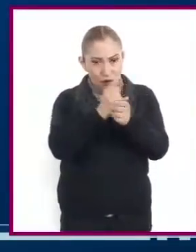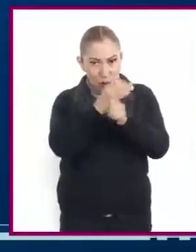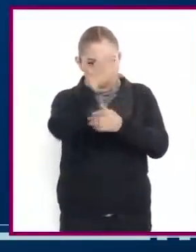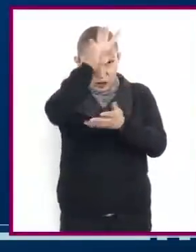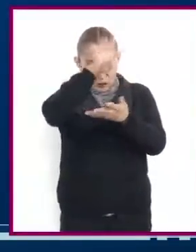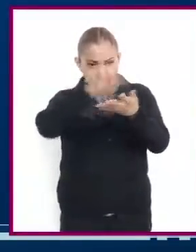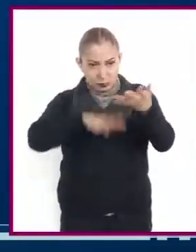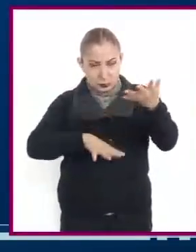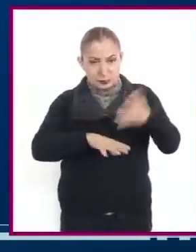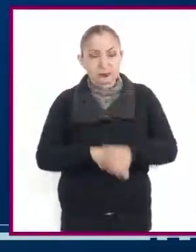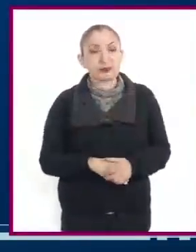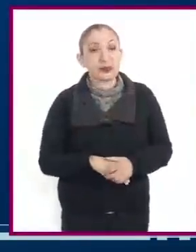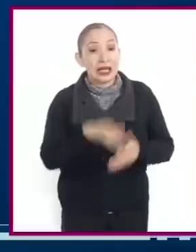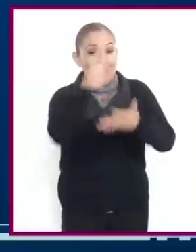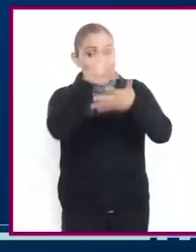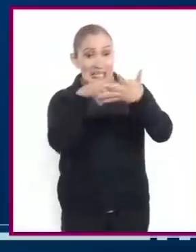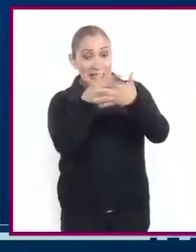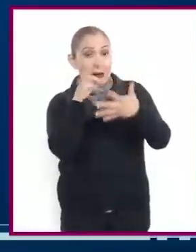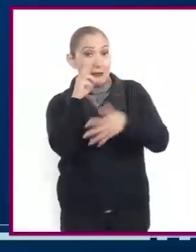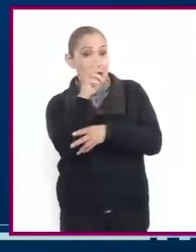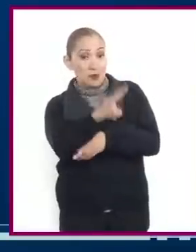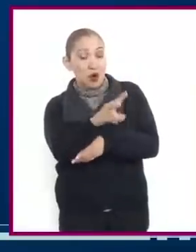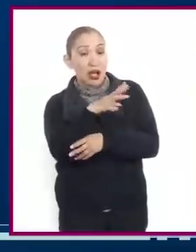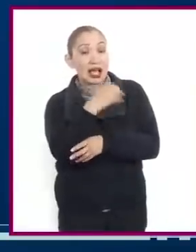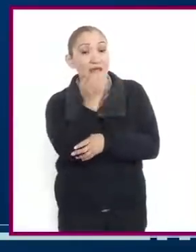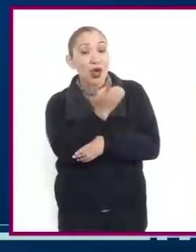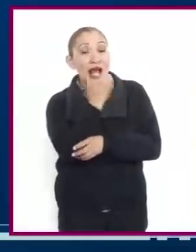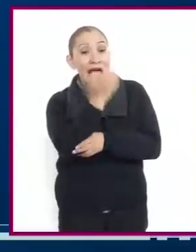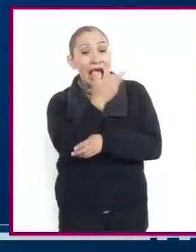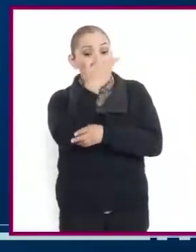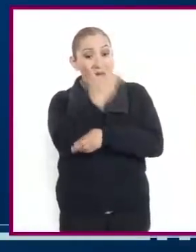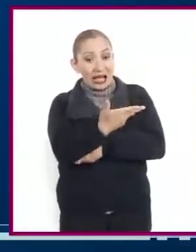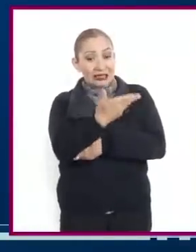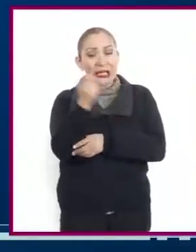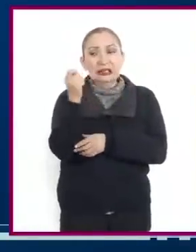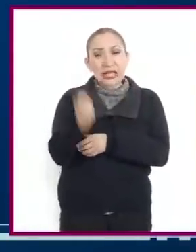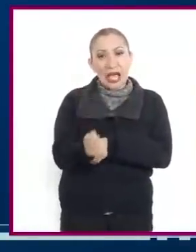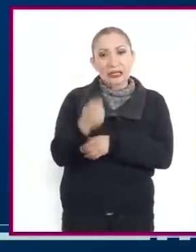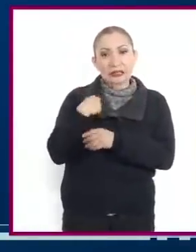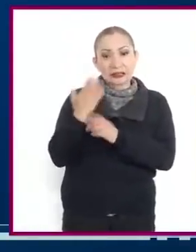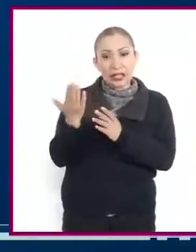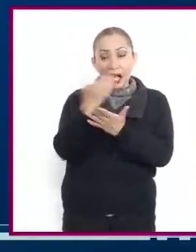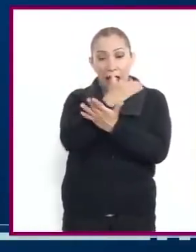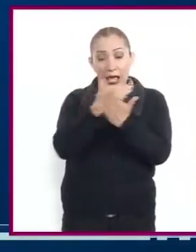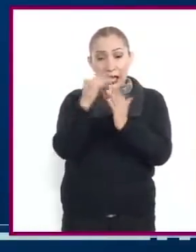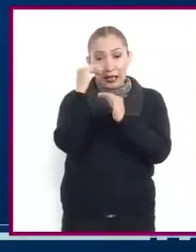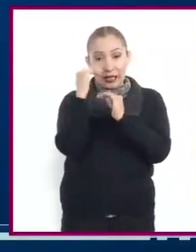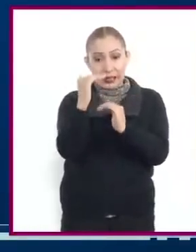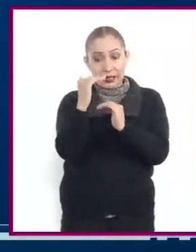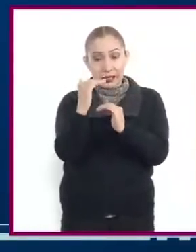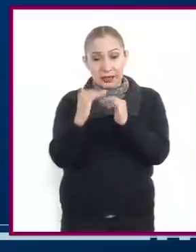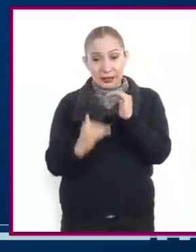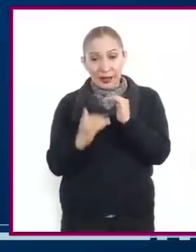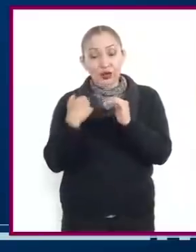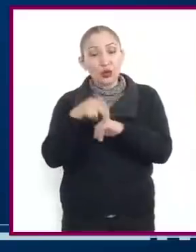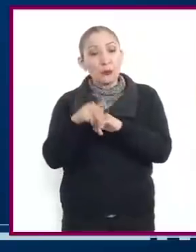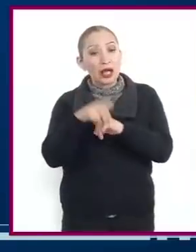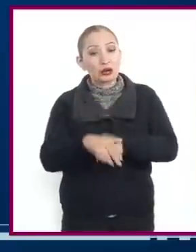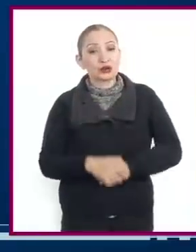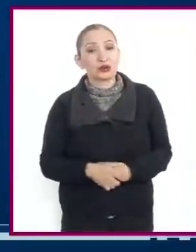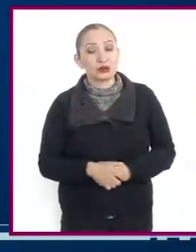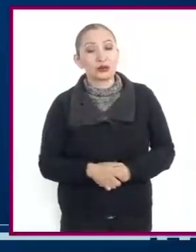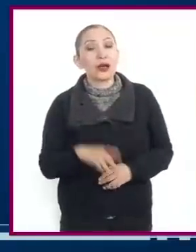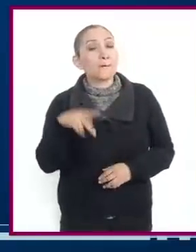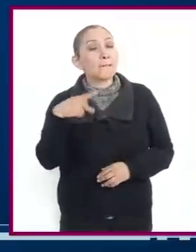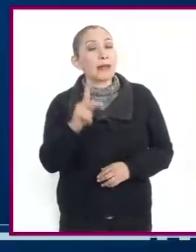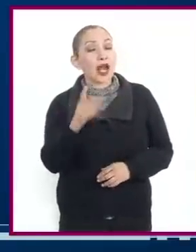obtuvimos. De la tabla podemos observar que la escuela H representa el límite inferior del conjunto de datos.